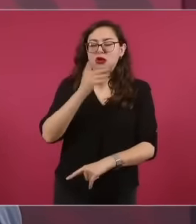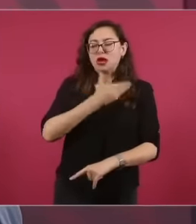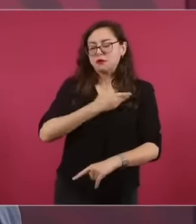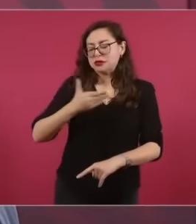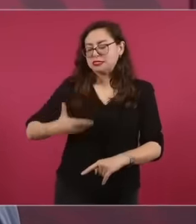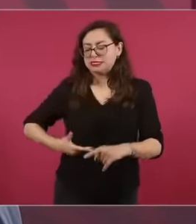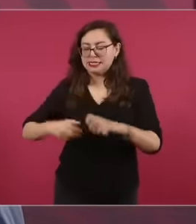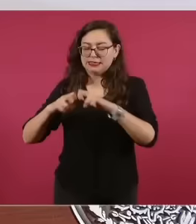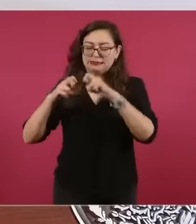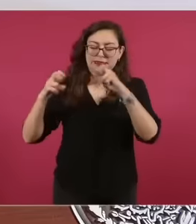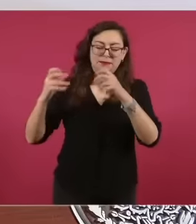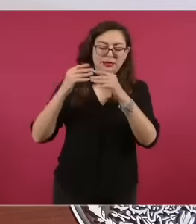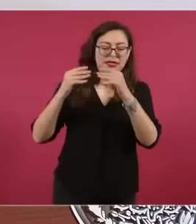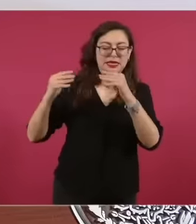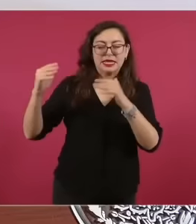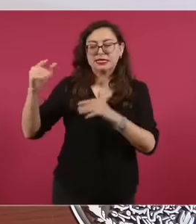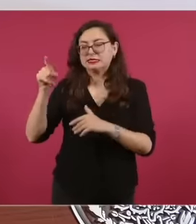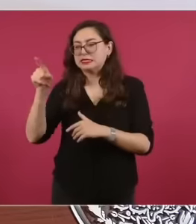ministros.